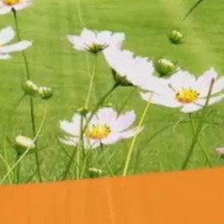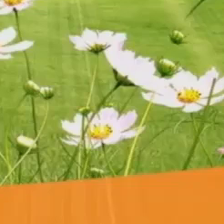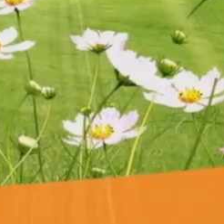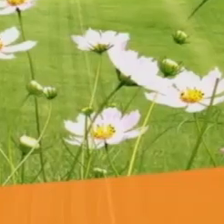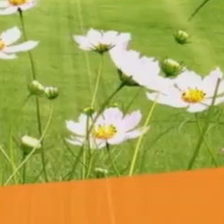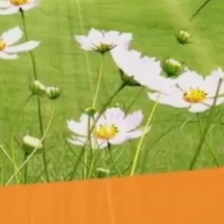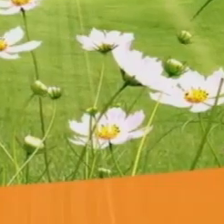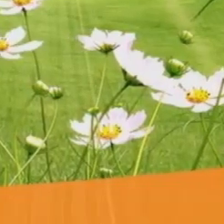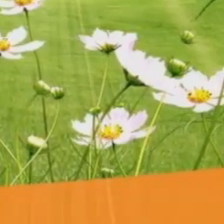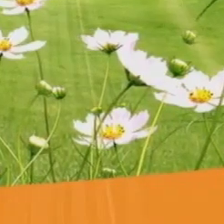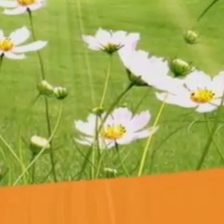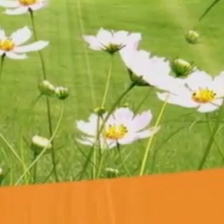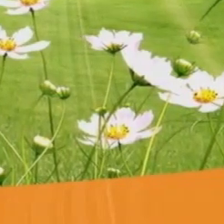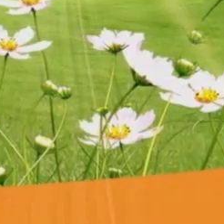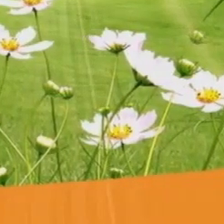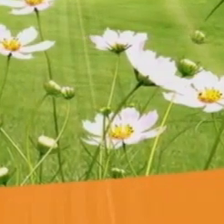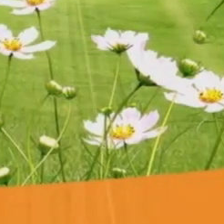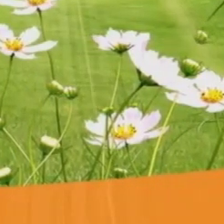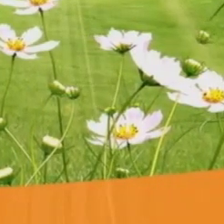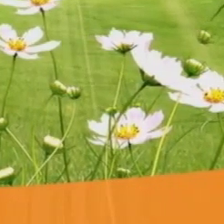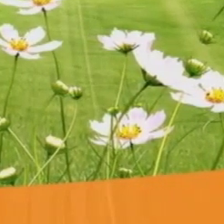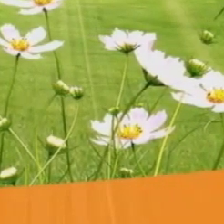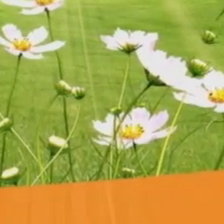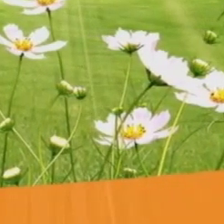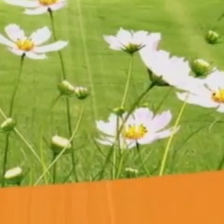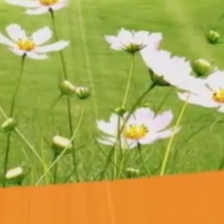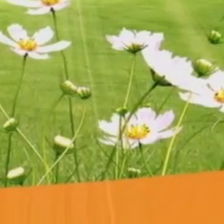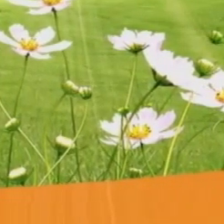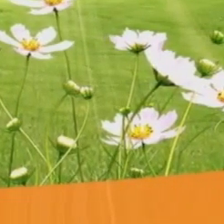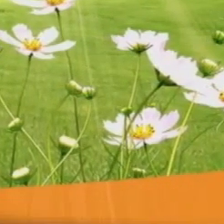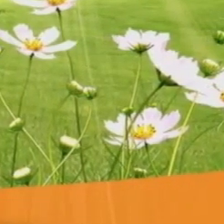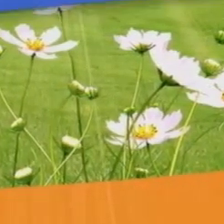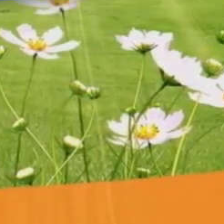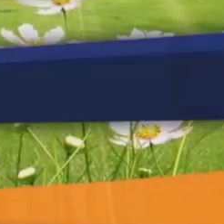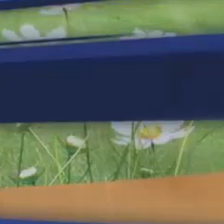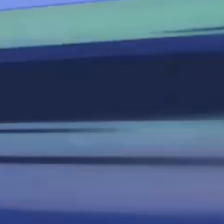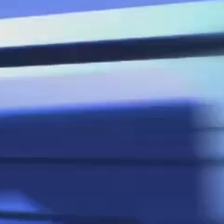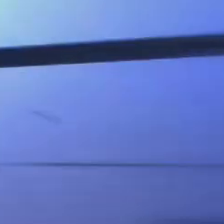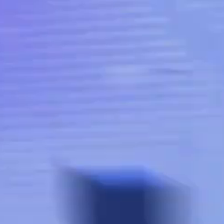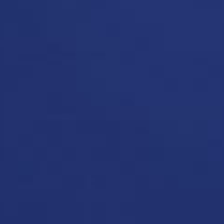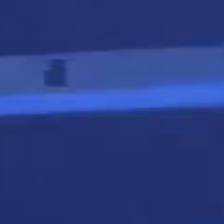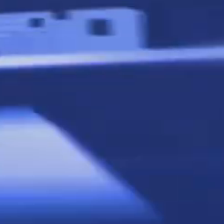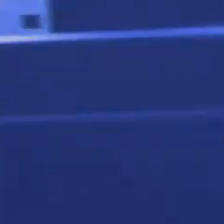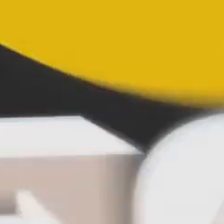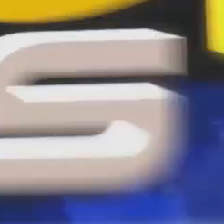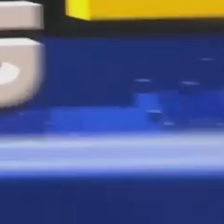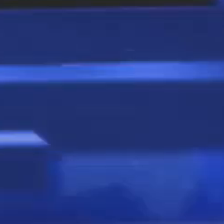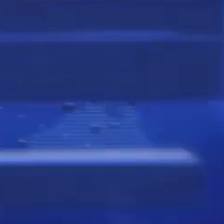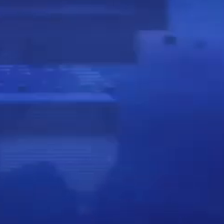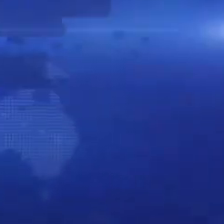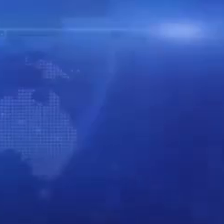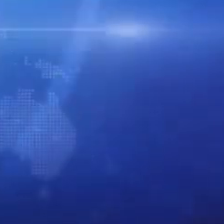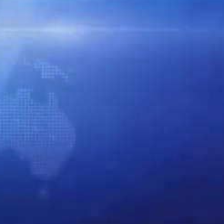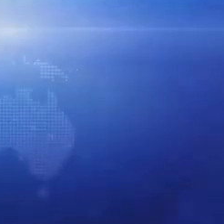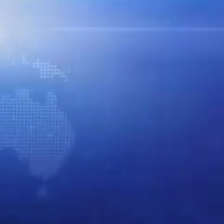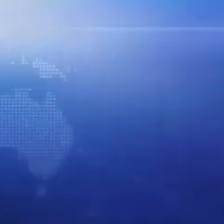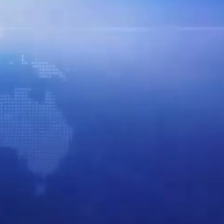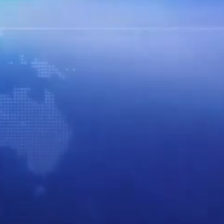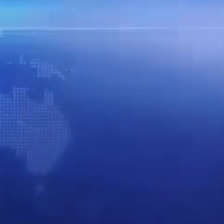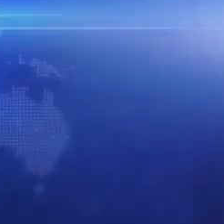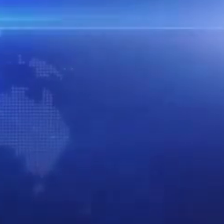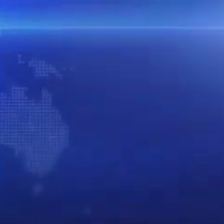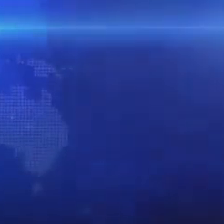de Barzola Ecológico, Barzola Aroma, Delicias, líder en limpieza. Enlace Noticias, lo que usted quiere ver.